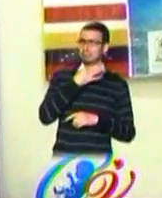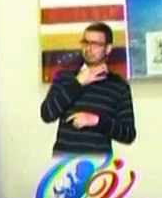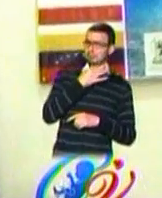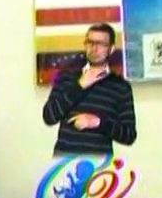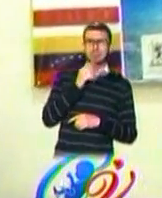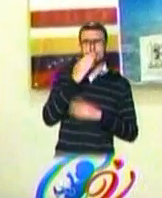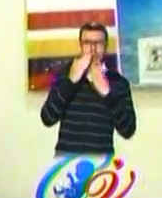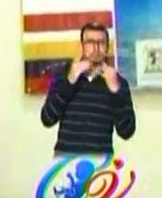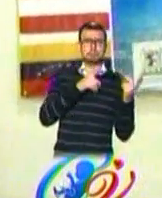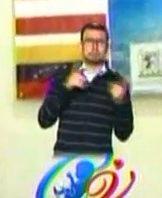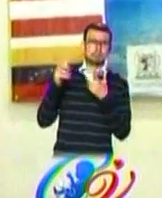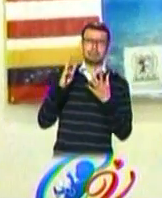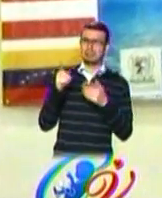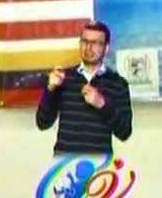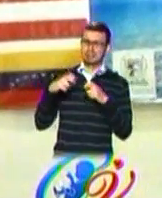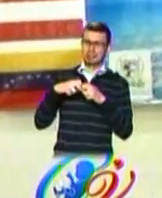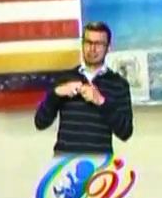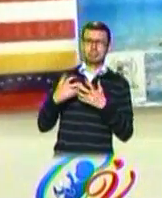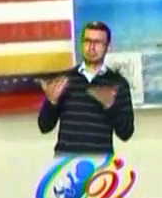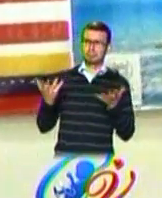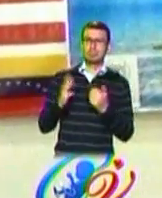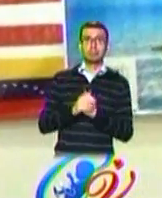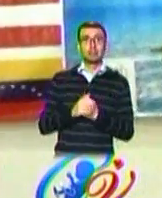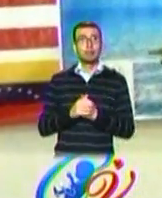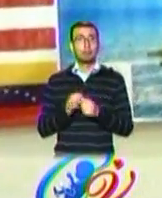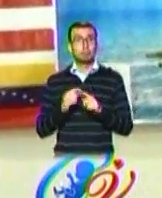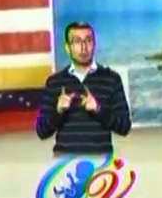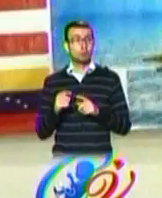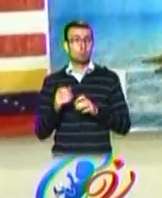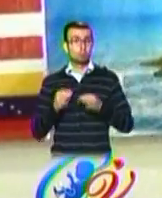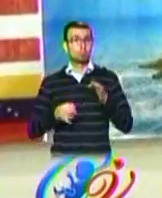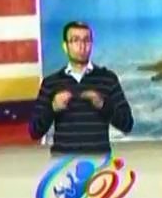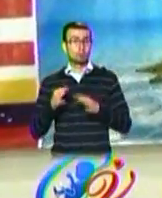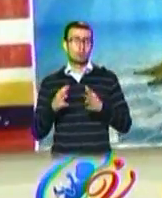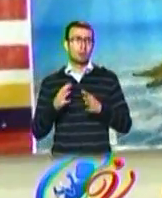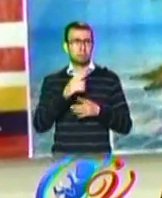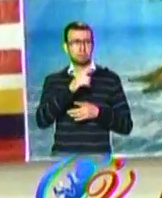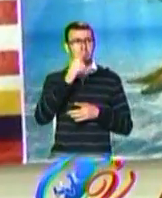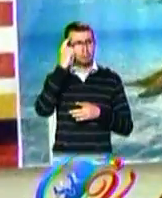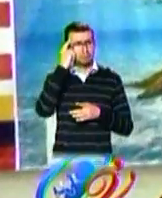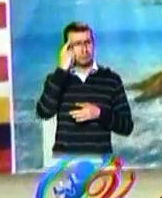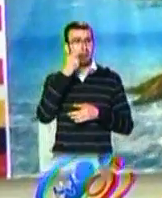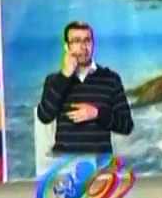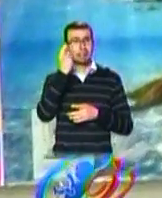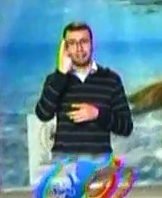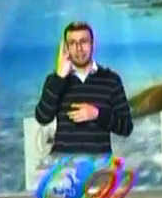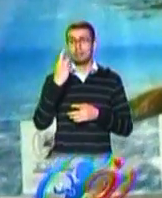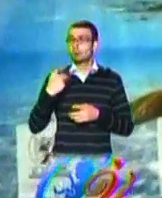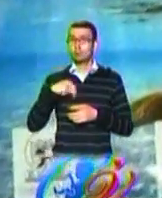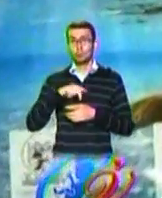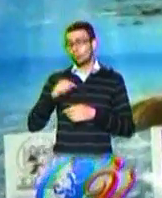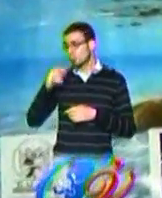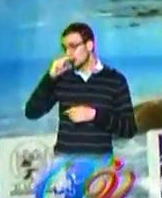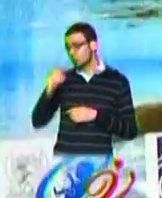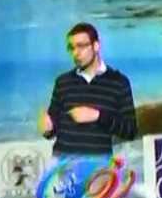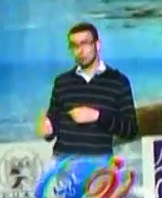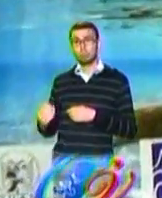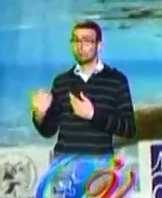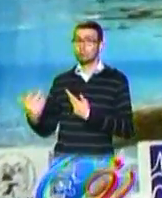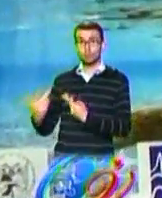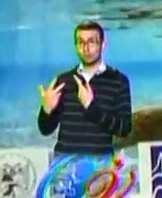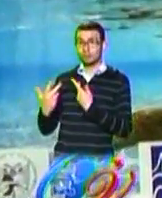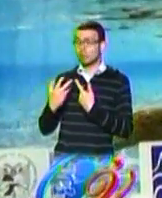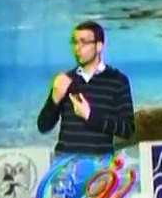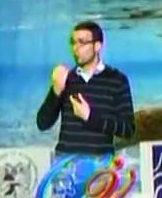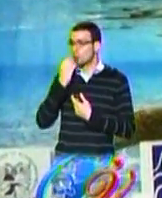uno podría justificar esto porque en nuestras facultades ni nos enseñaron nutrición, ni nos